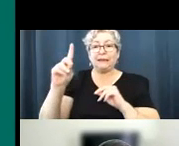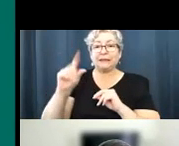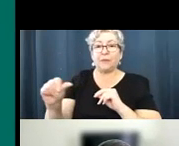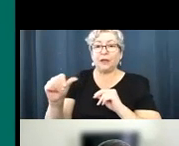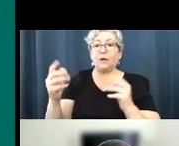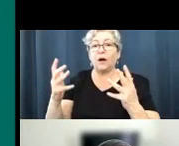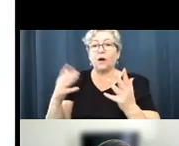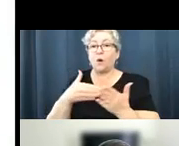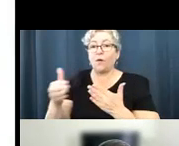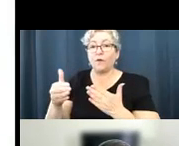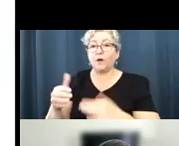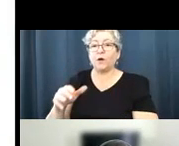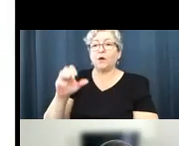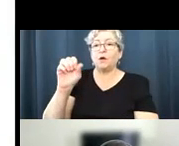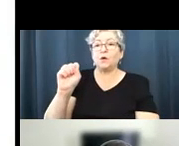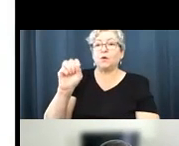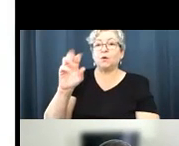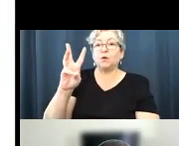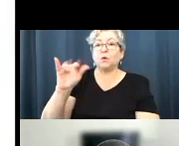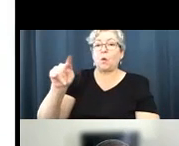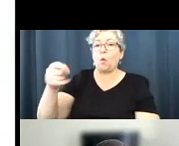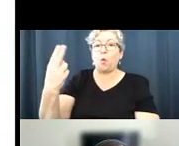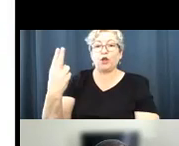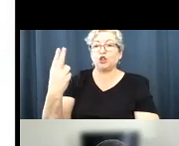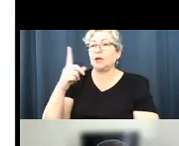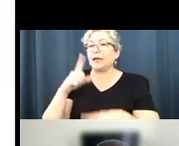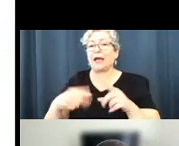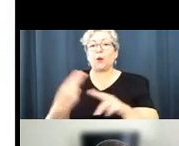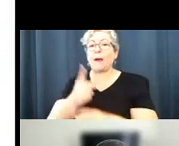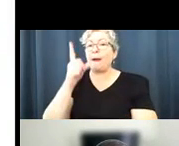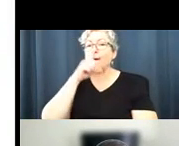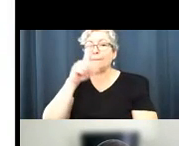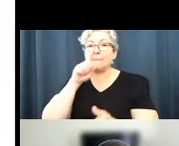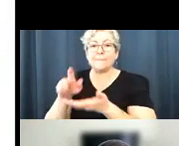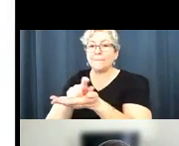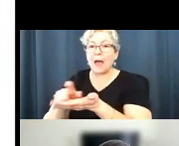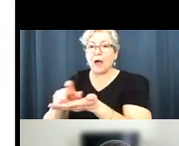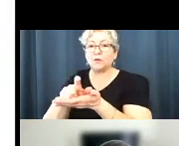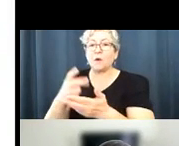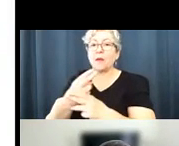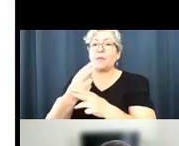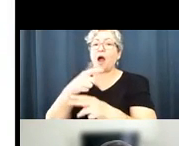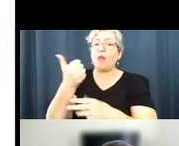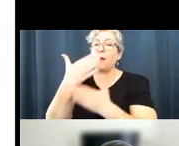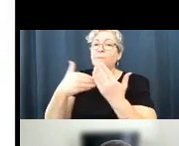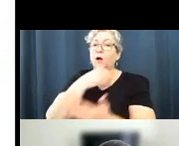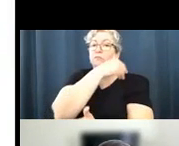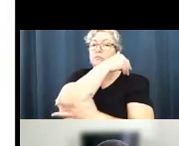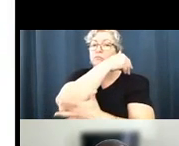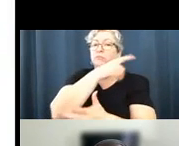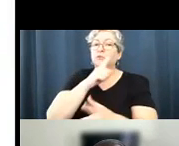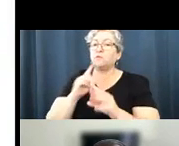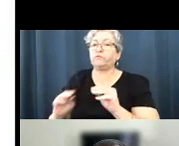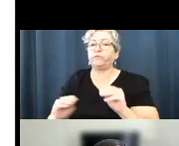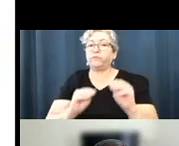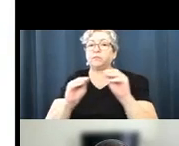movilidad y lo que ellos usan usualmente es un switch. Usualmente no pueden usar un mouse o con la mano, pues